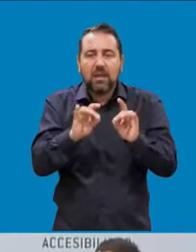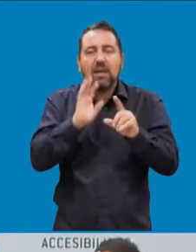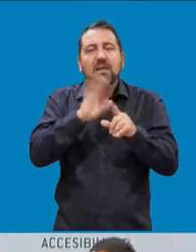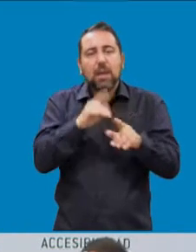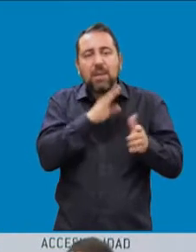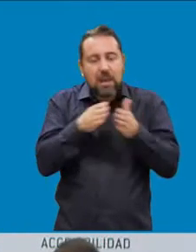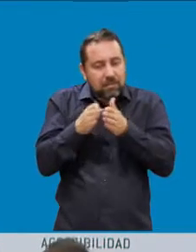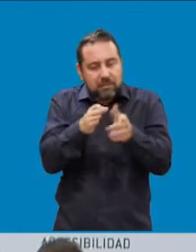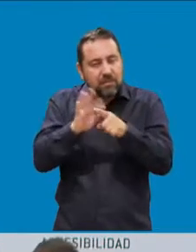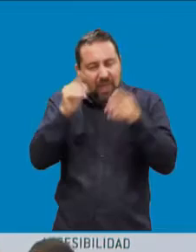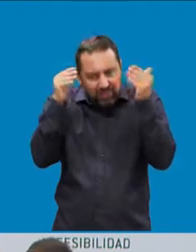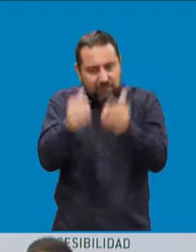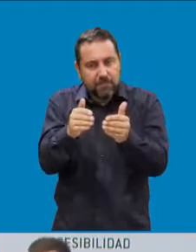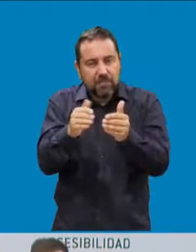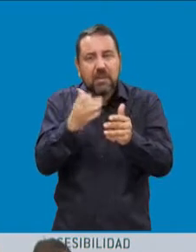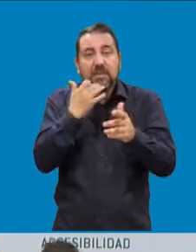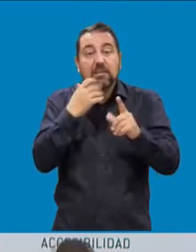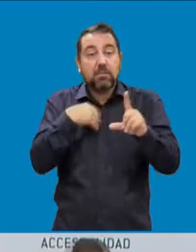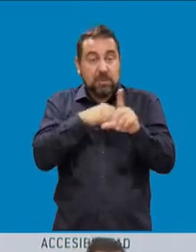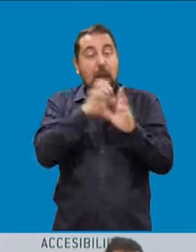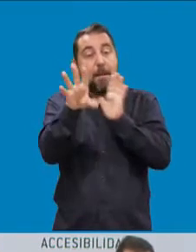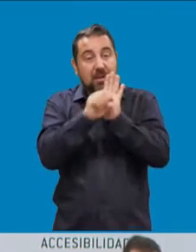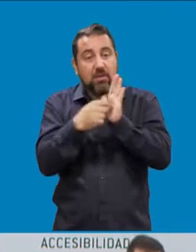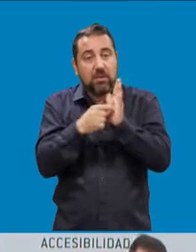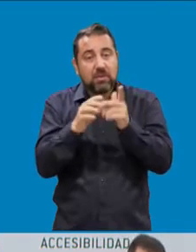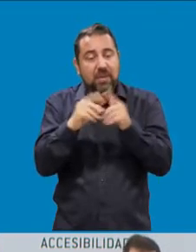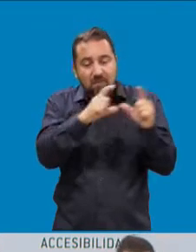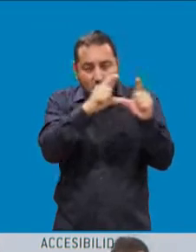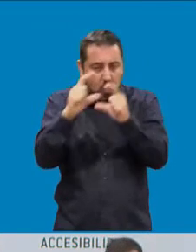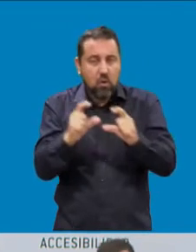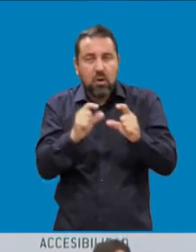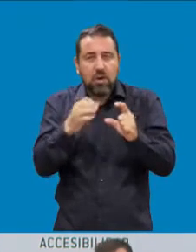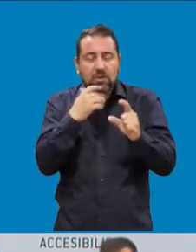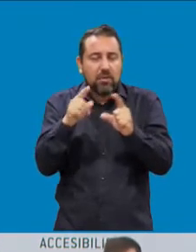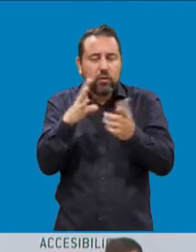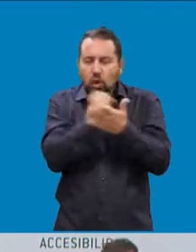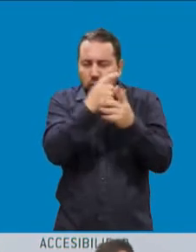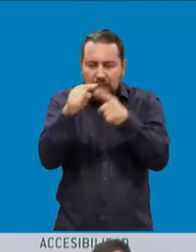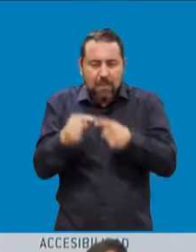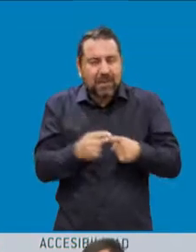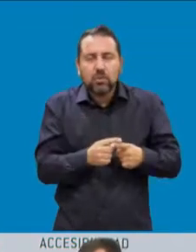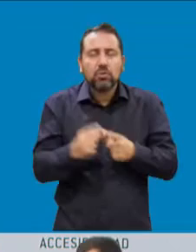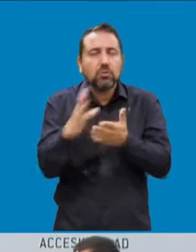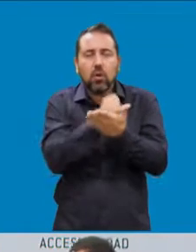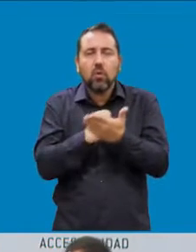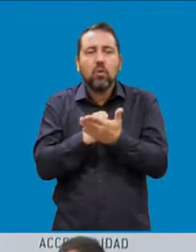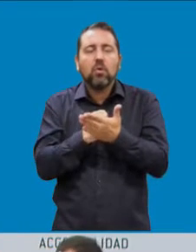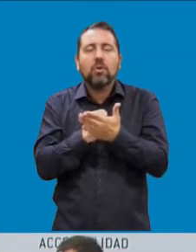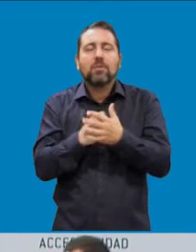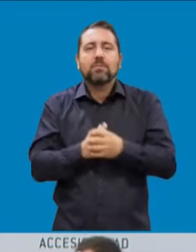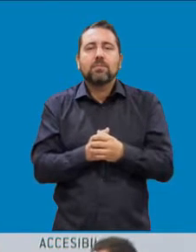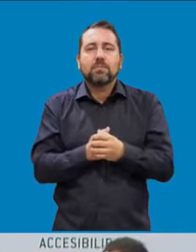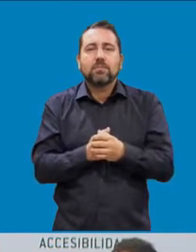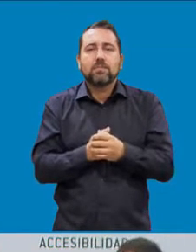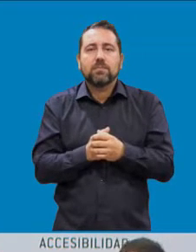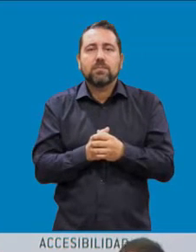mínima táctil, navegación centrada en el foco, es decir, cuando estás navegando por la aplicación que el foco vaya correctamente por todos